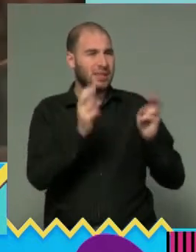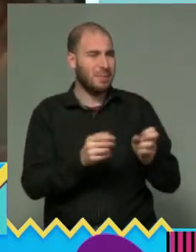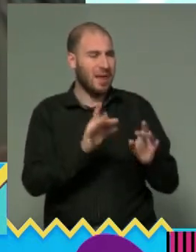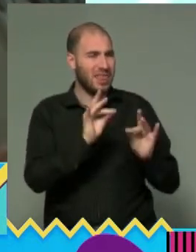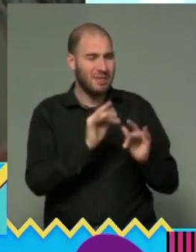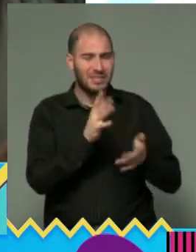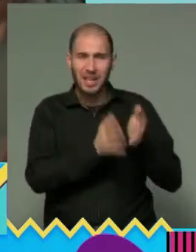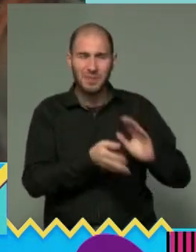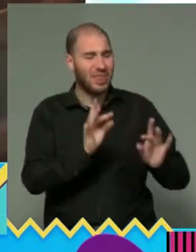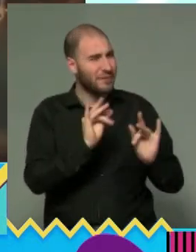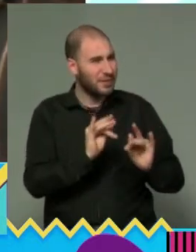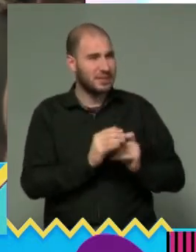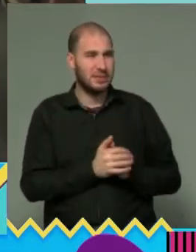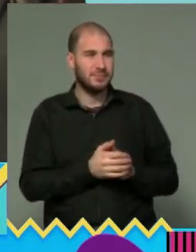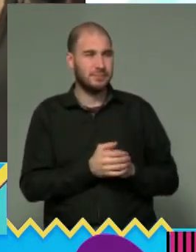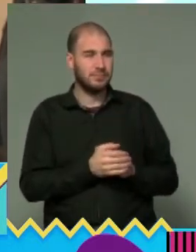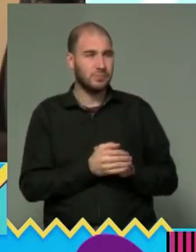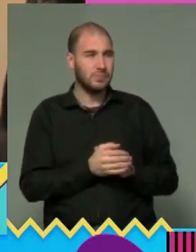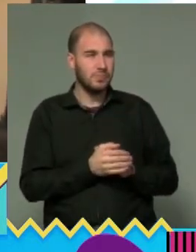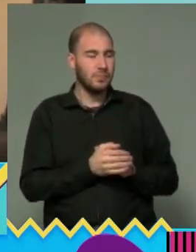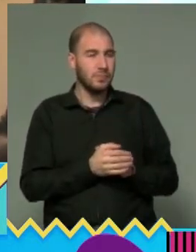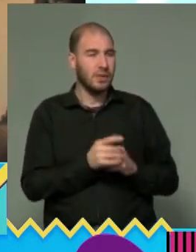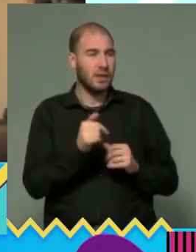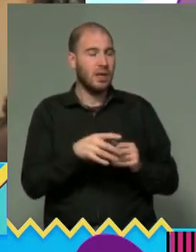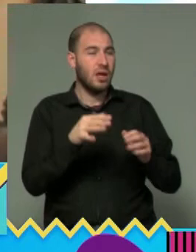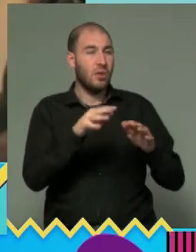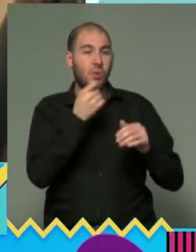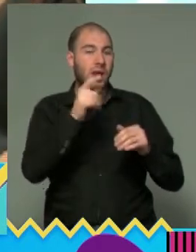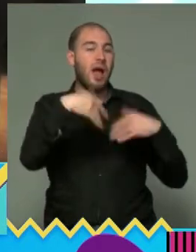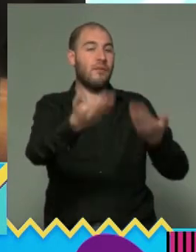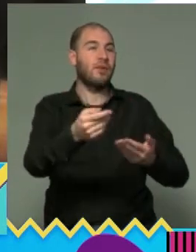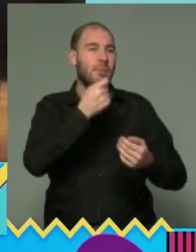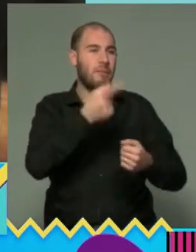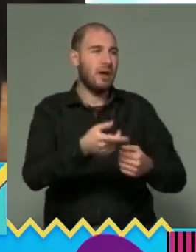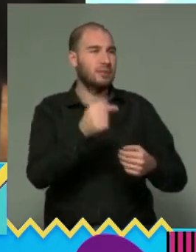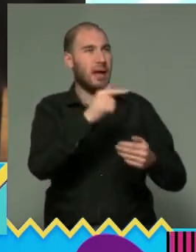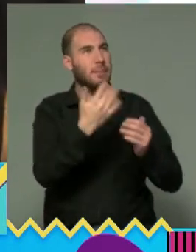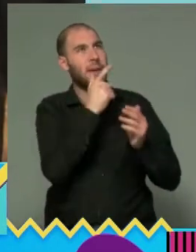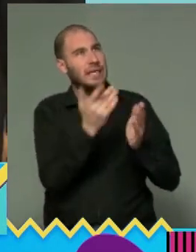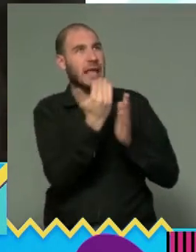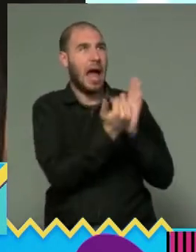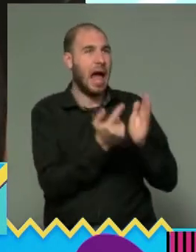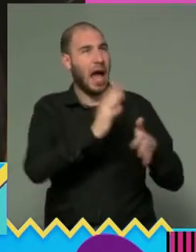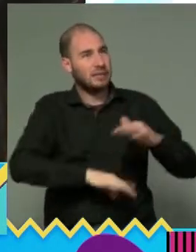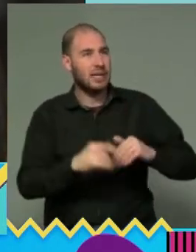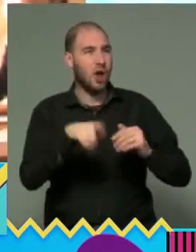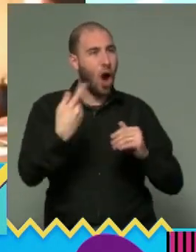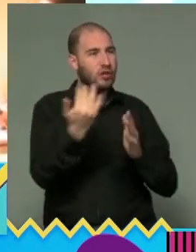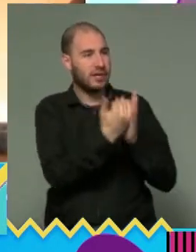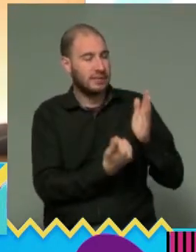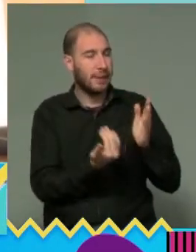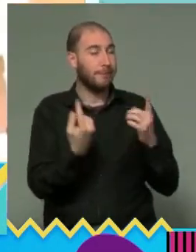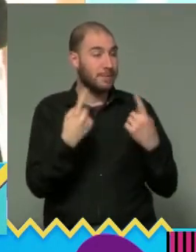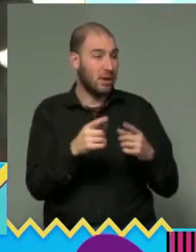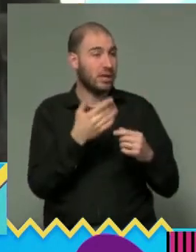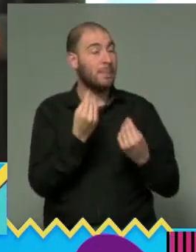difícil tratamiento. Por supuesto que desde una tribuna es muy fácil decir, habría que haber hecho tal cosa, habría que hacer tal otra cosa, pero